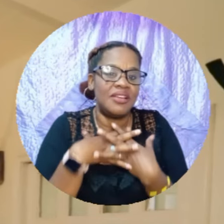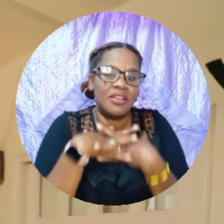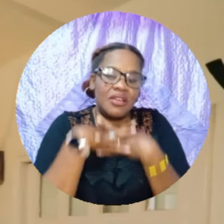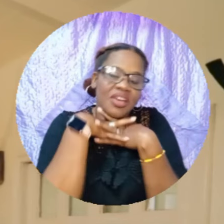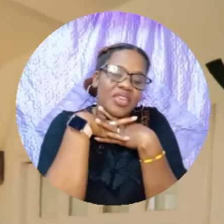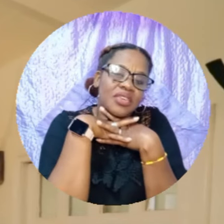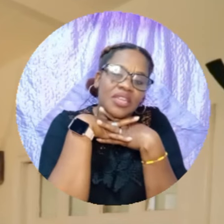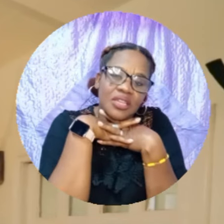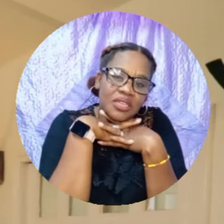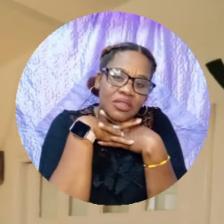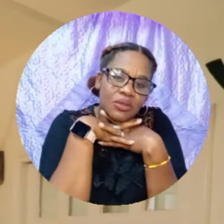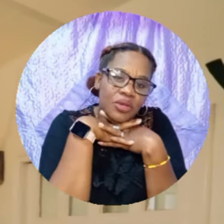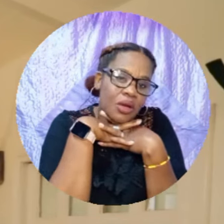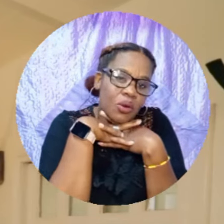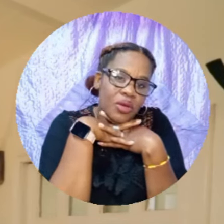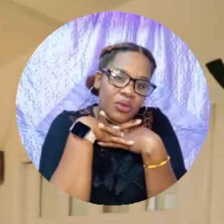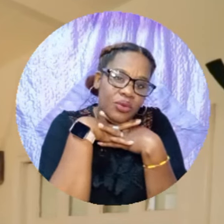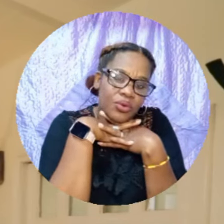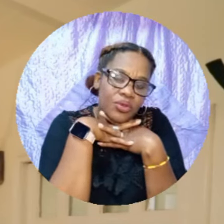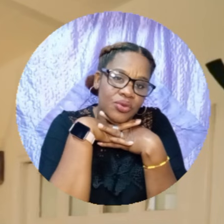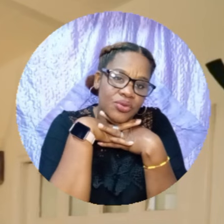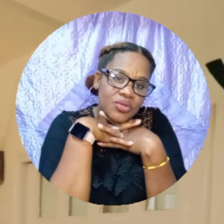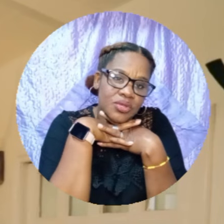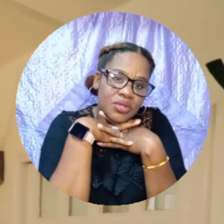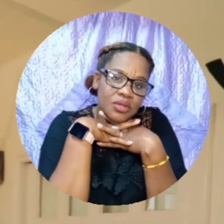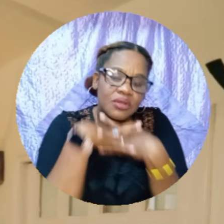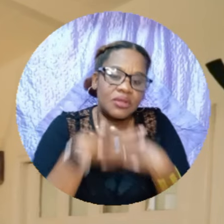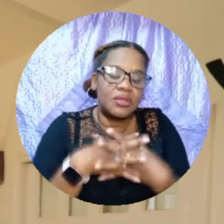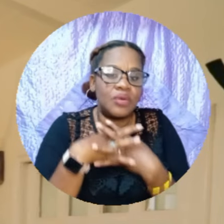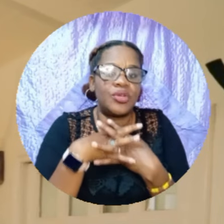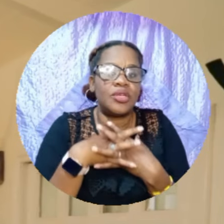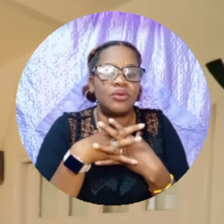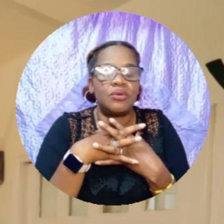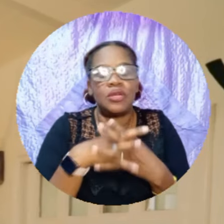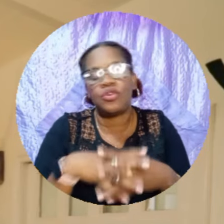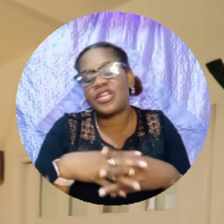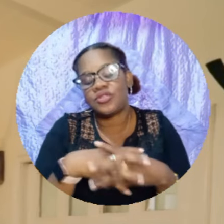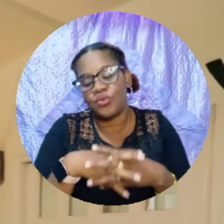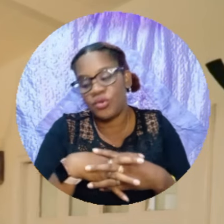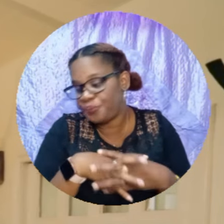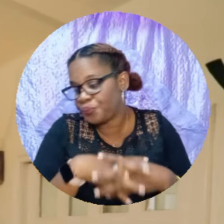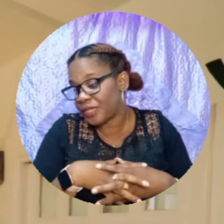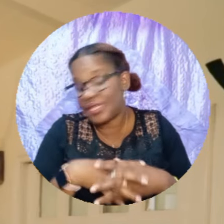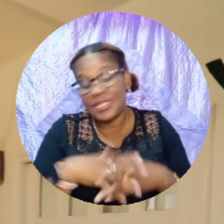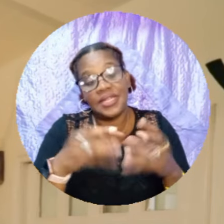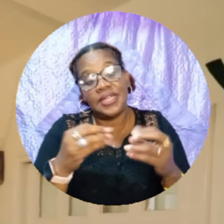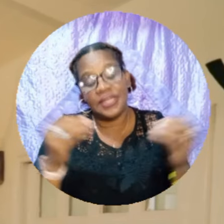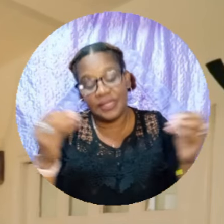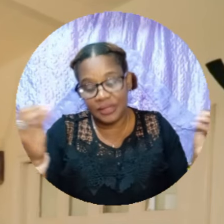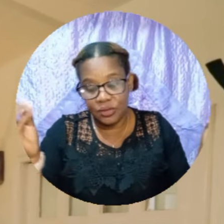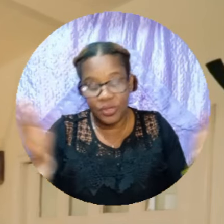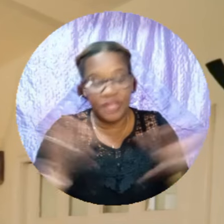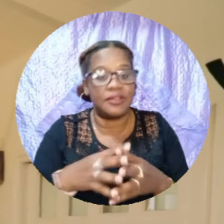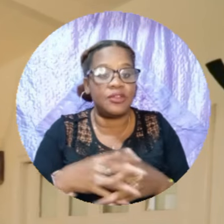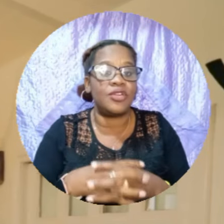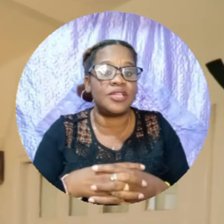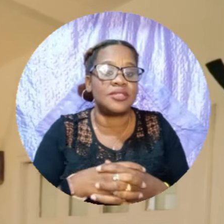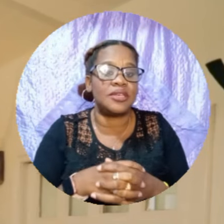otoñal. Ay, qué lindo, qué acogedor, Dios. Qué bonito. El color azul que tiene